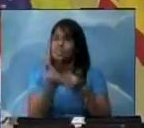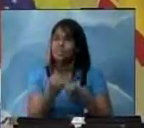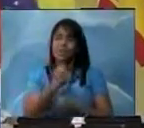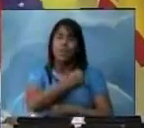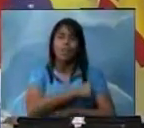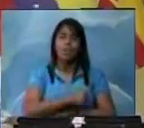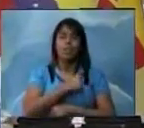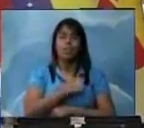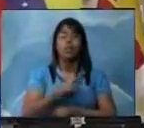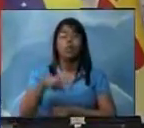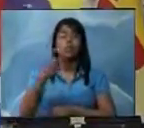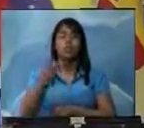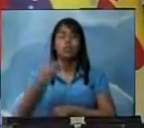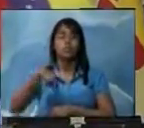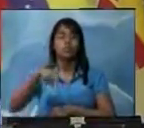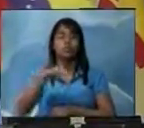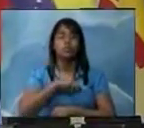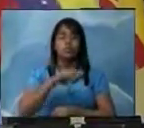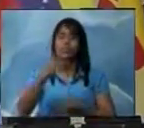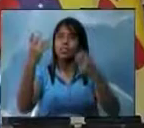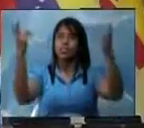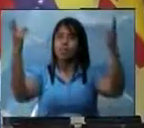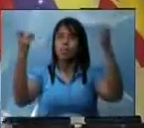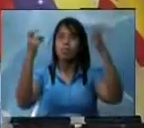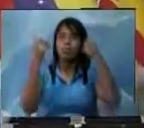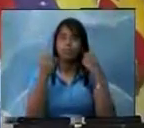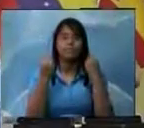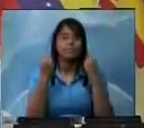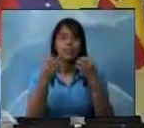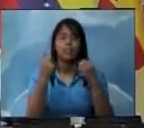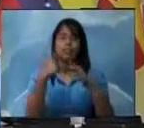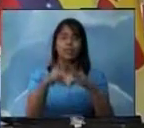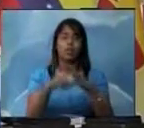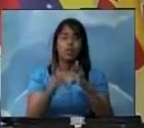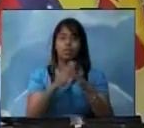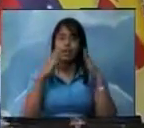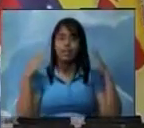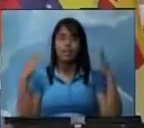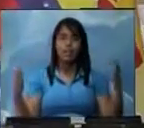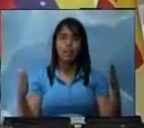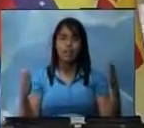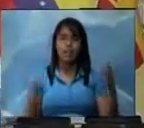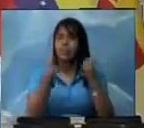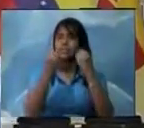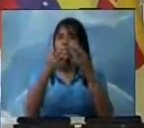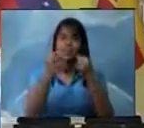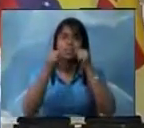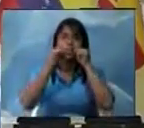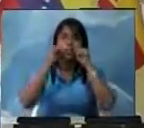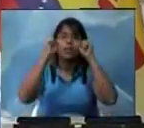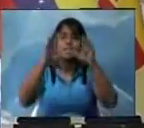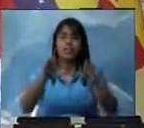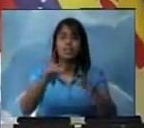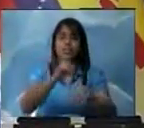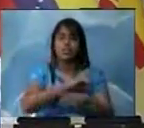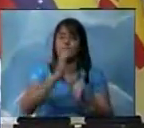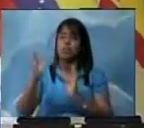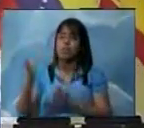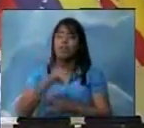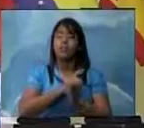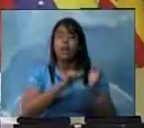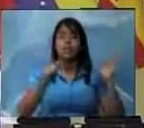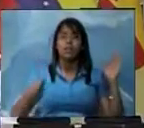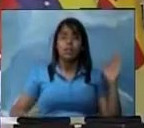lástima. Cuando nosotros hemos recibido tantas cosas grandes, tantas bendiciones de parte